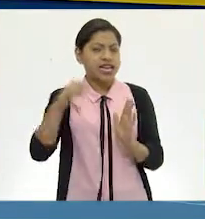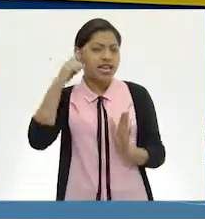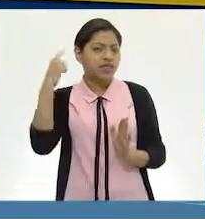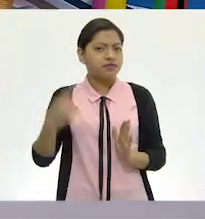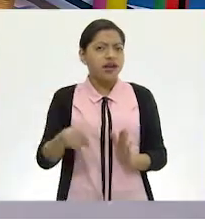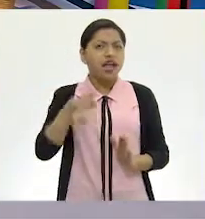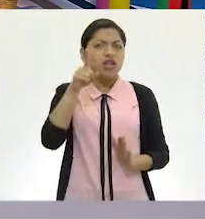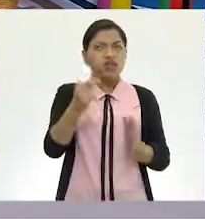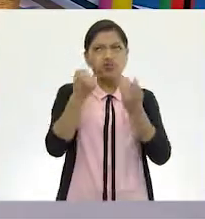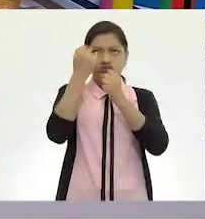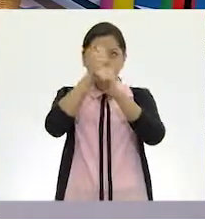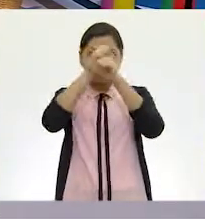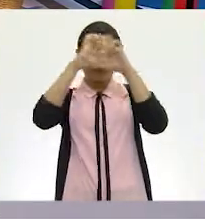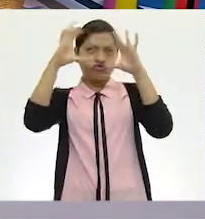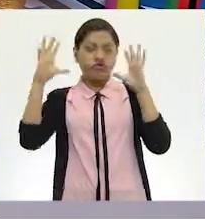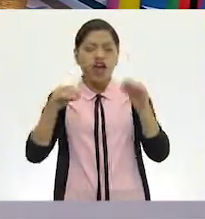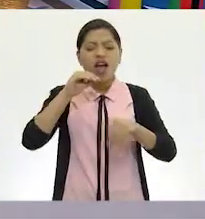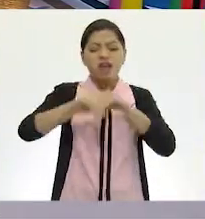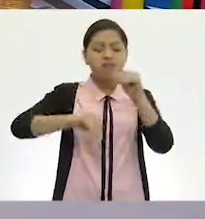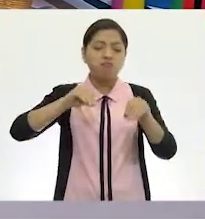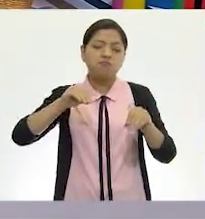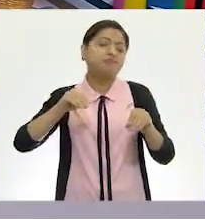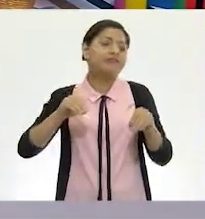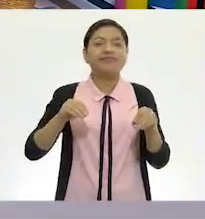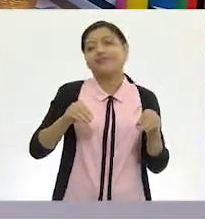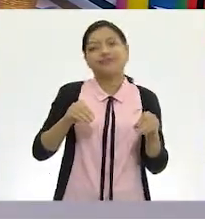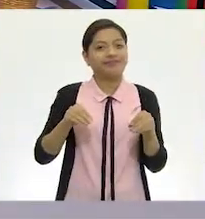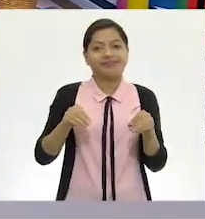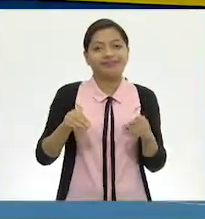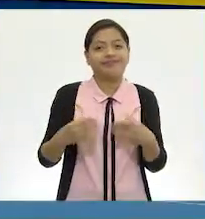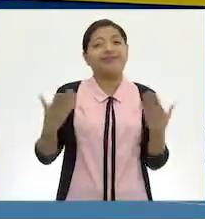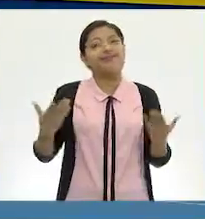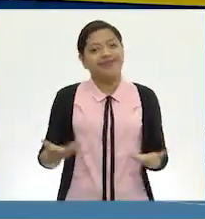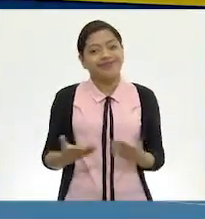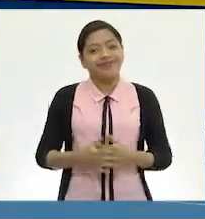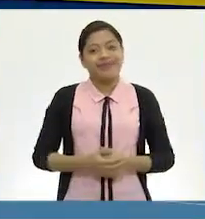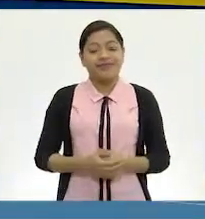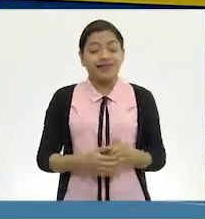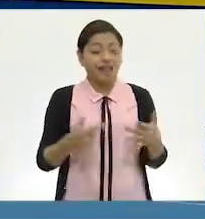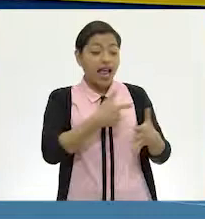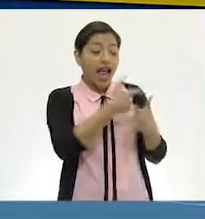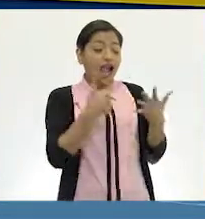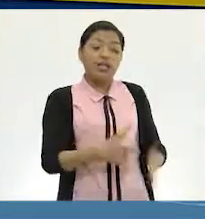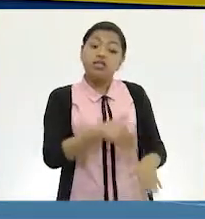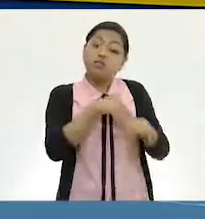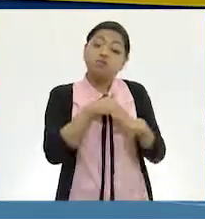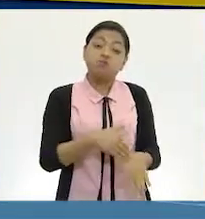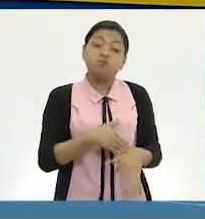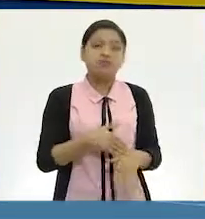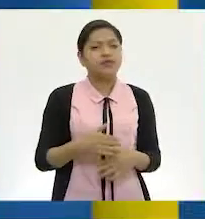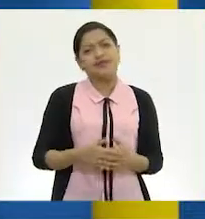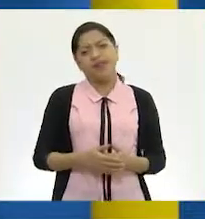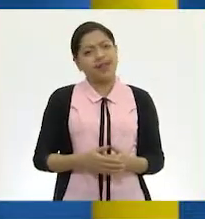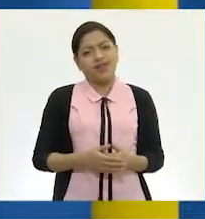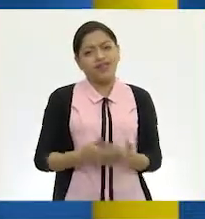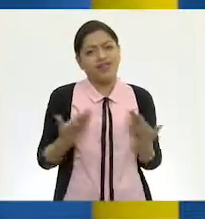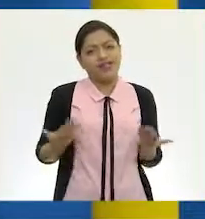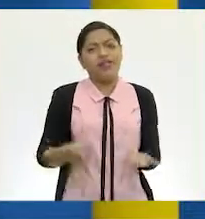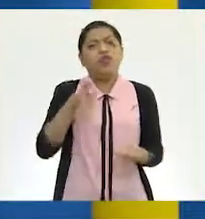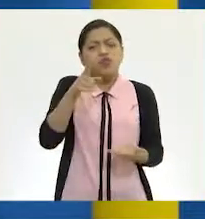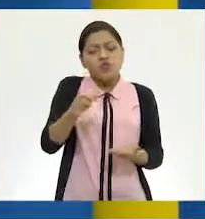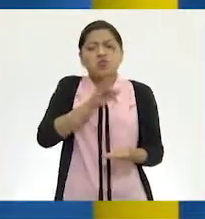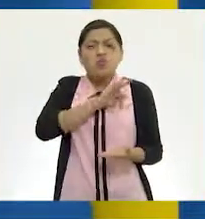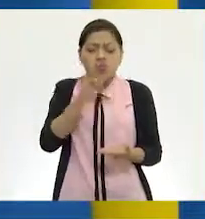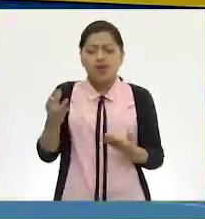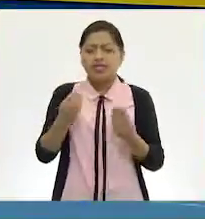cual nosotros podamos guiarnos y hacer una obra porque así lo dice el libro. No, no. Nosotros siempre podemos